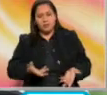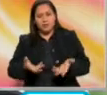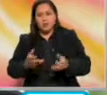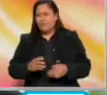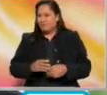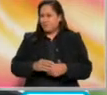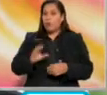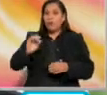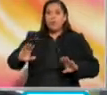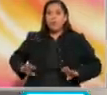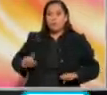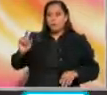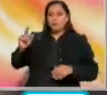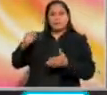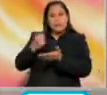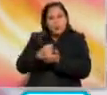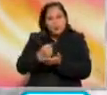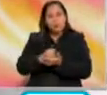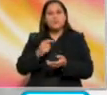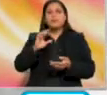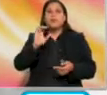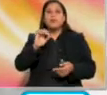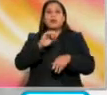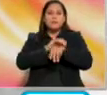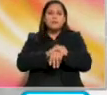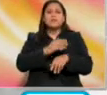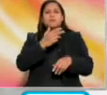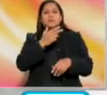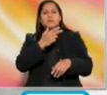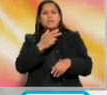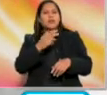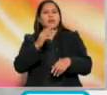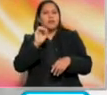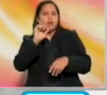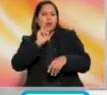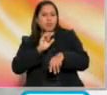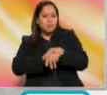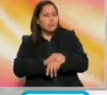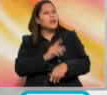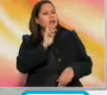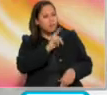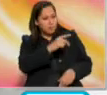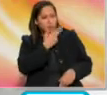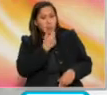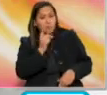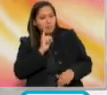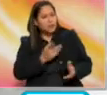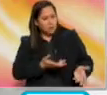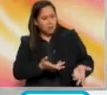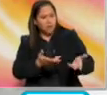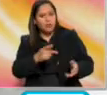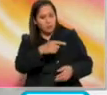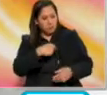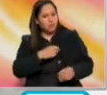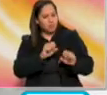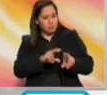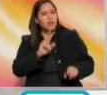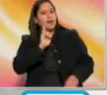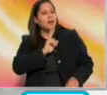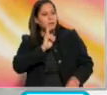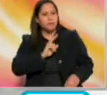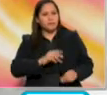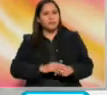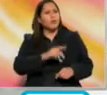presionado por tu pareja o por algún amigo o amiga que te dice, a ver, demuéstrame o que eres muy mujer o muy hombre y vamos a tener relaciones sexuales o